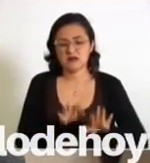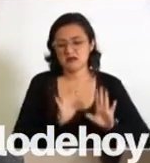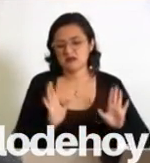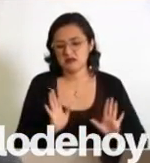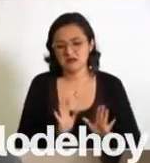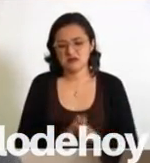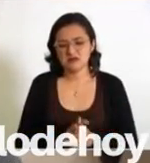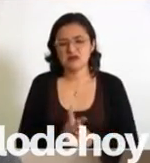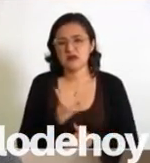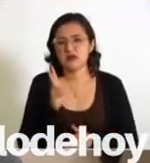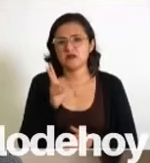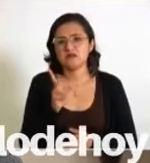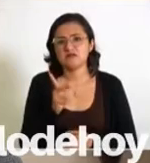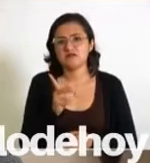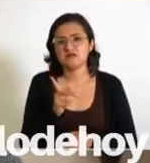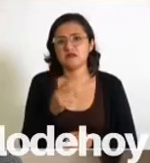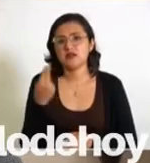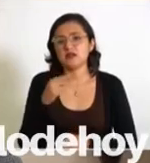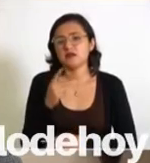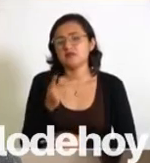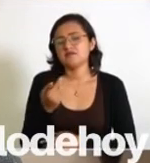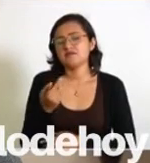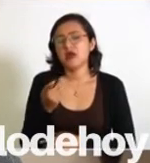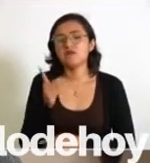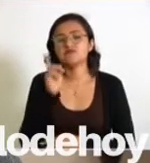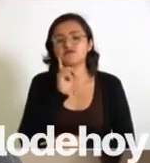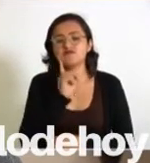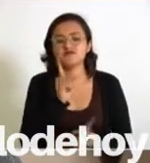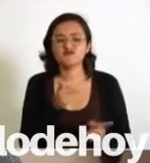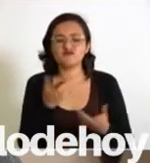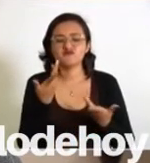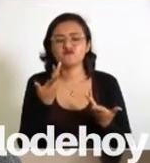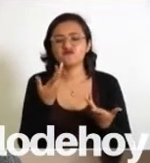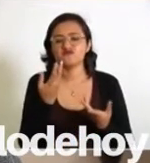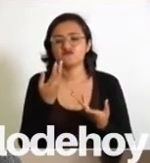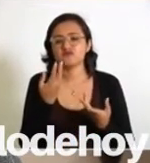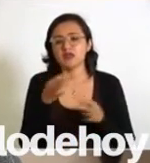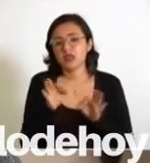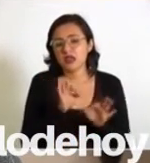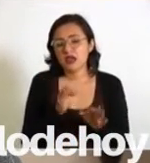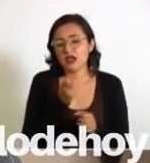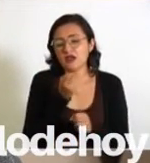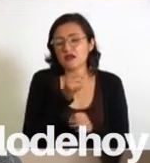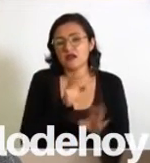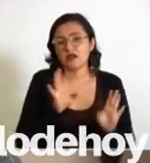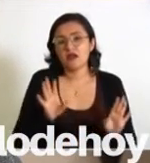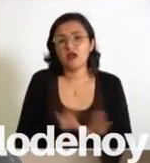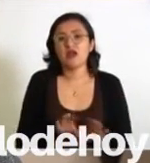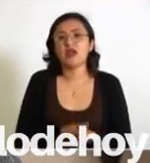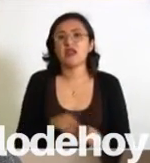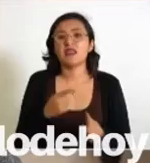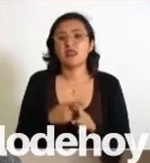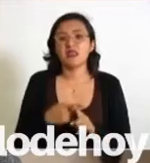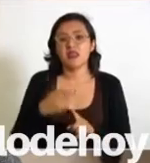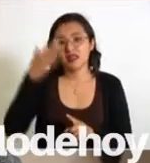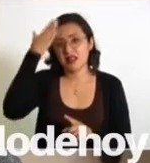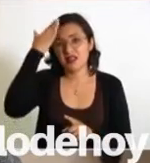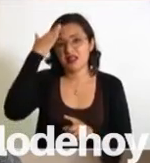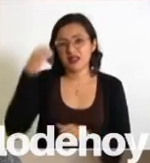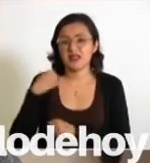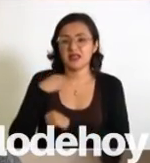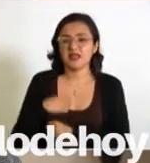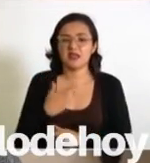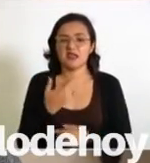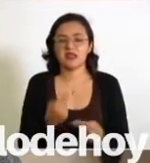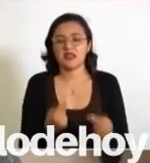no es un delito la prostitución pero el que lleva a cabo el que maneje eso como